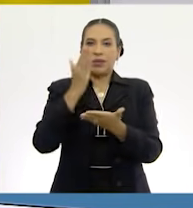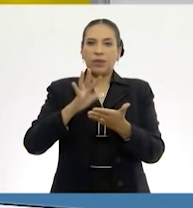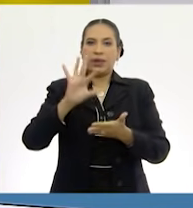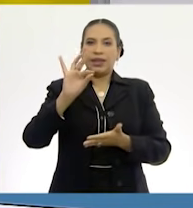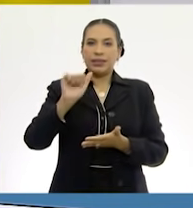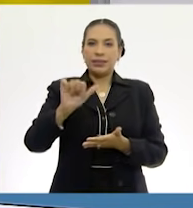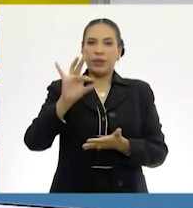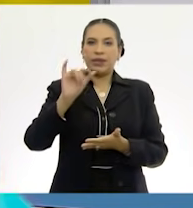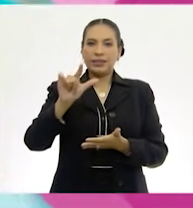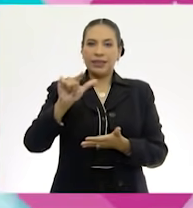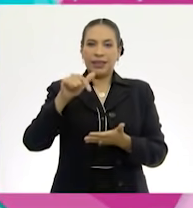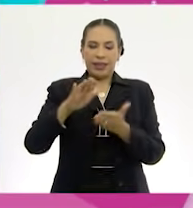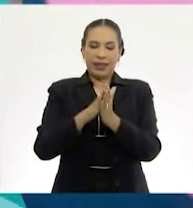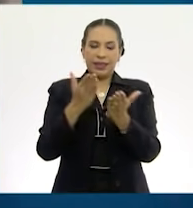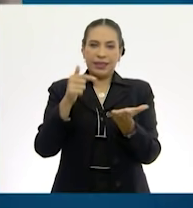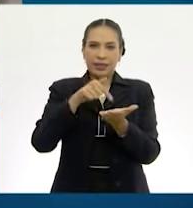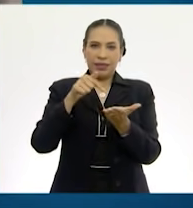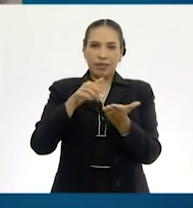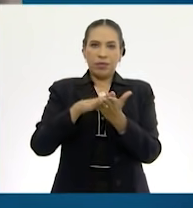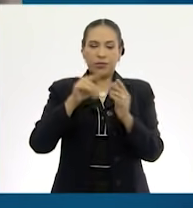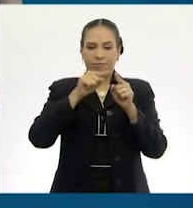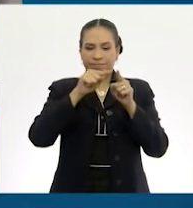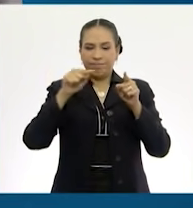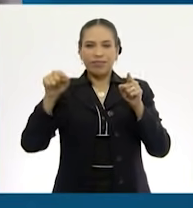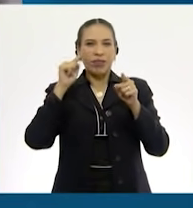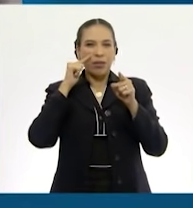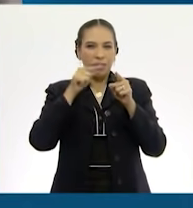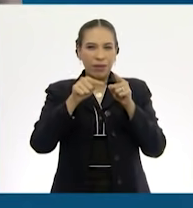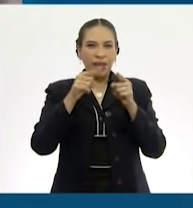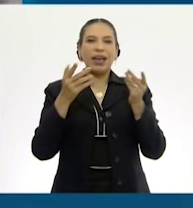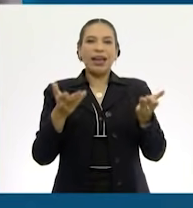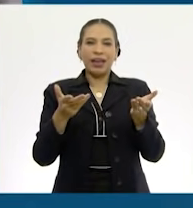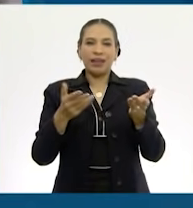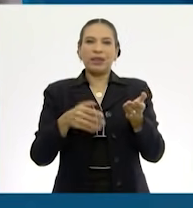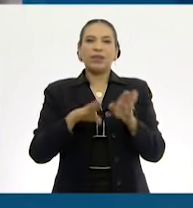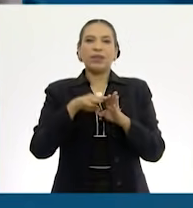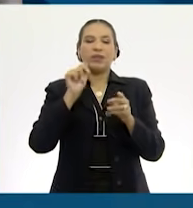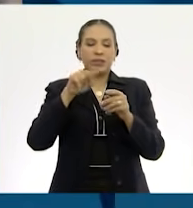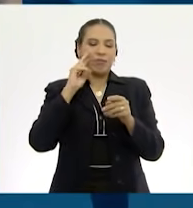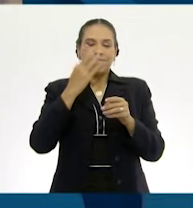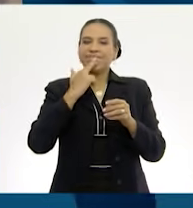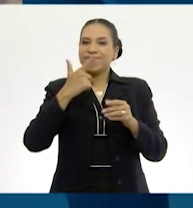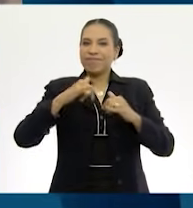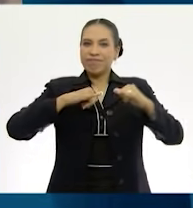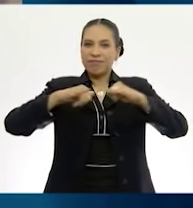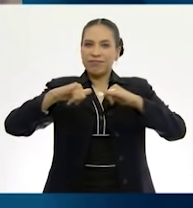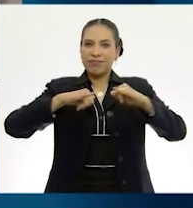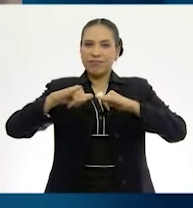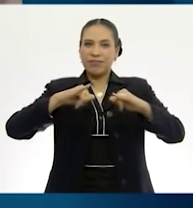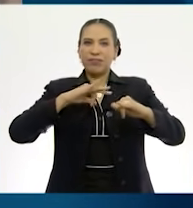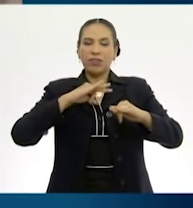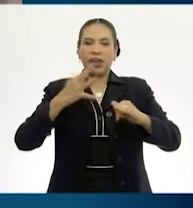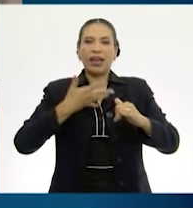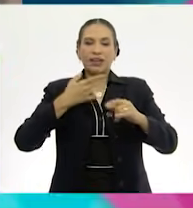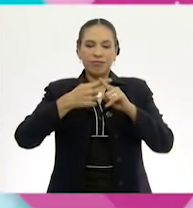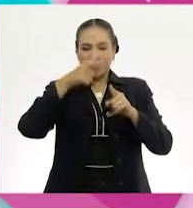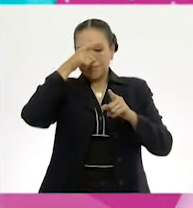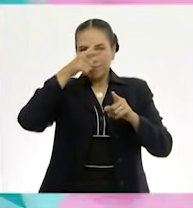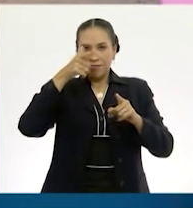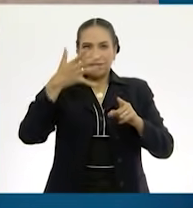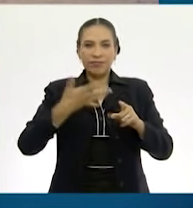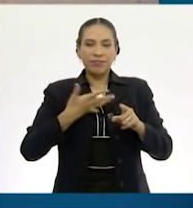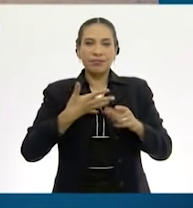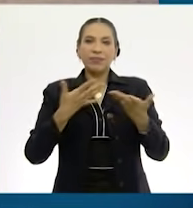47 de su libro de texto, porque la línea del tiempo que aparece ahí es un excelente mapa para ubicar los acontecimientos conforme se fueron